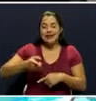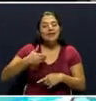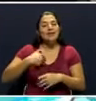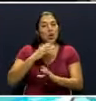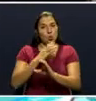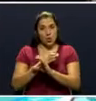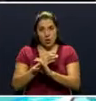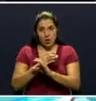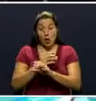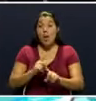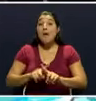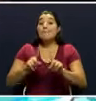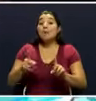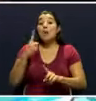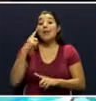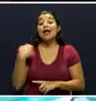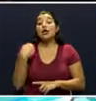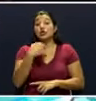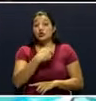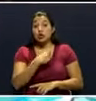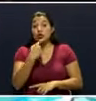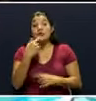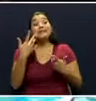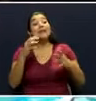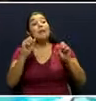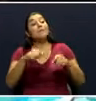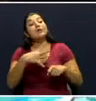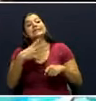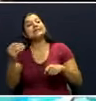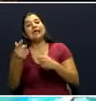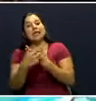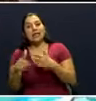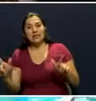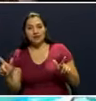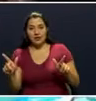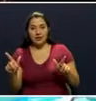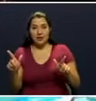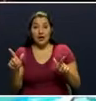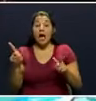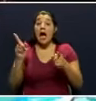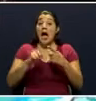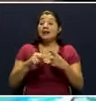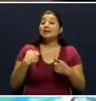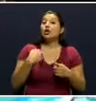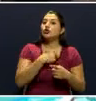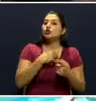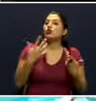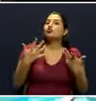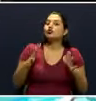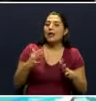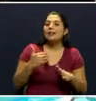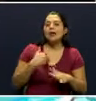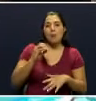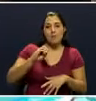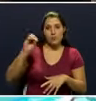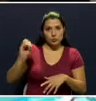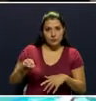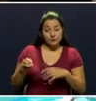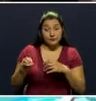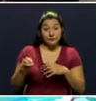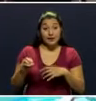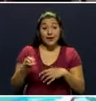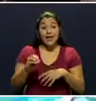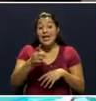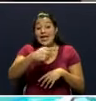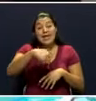medidas. Pero para que nosotros digamos que ya pueden salir libremente, hasta que nosotros no tengamos una tasa de infección, estas personas